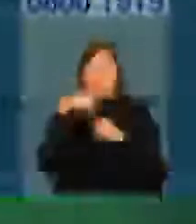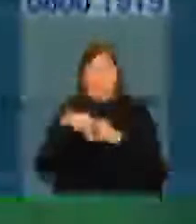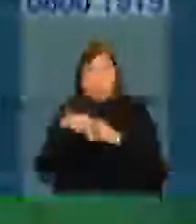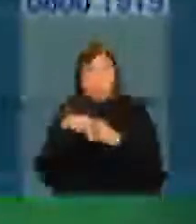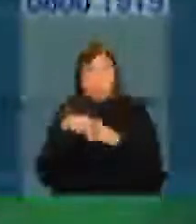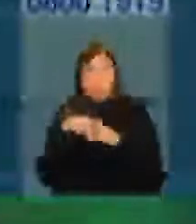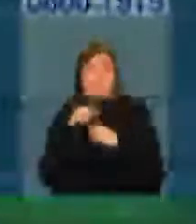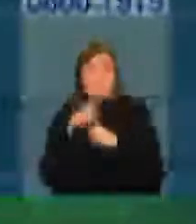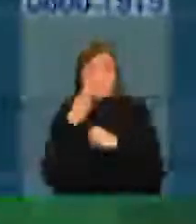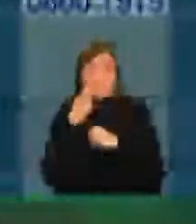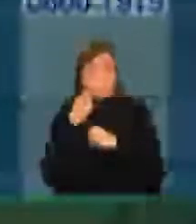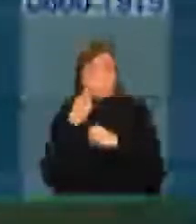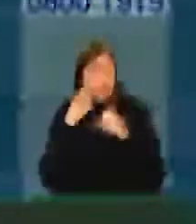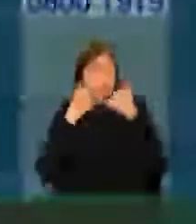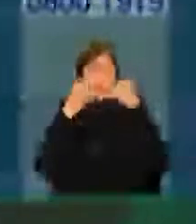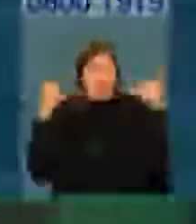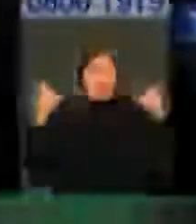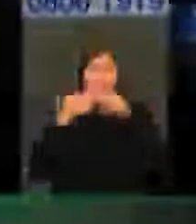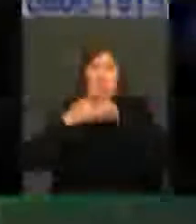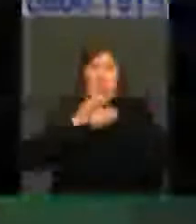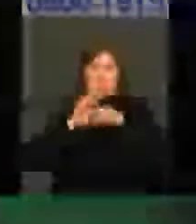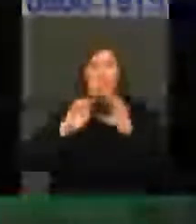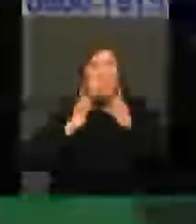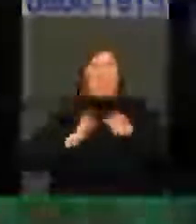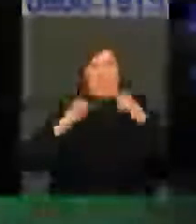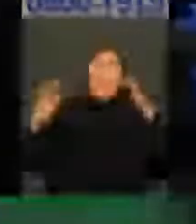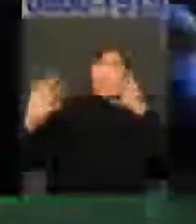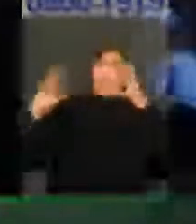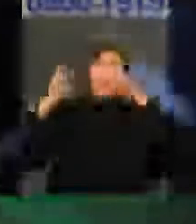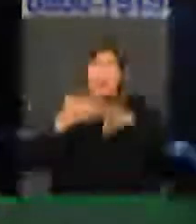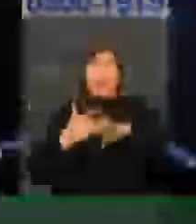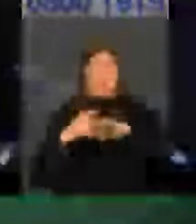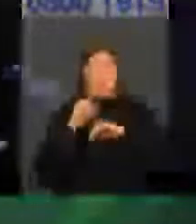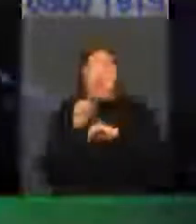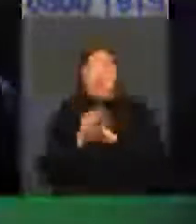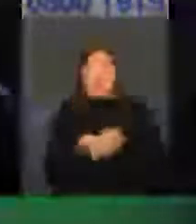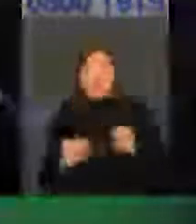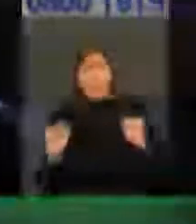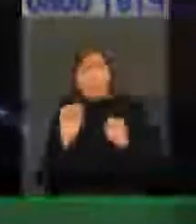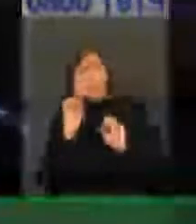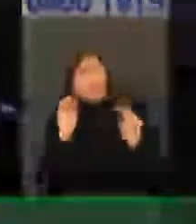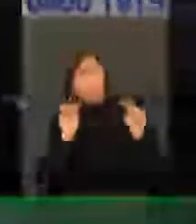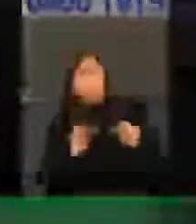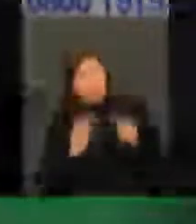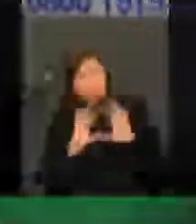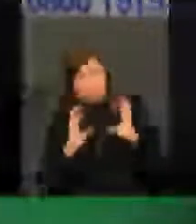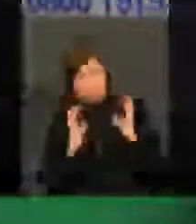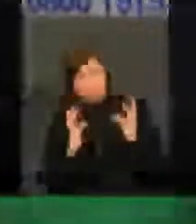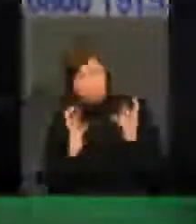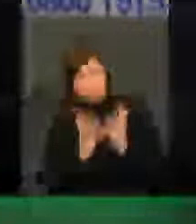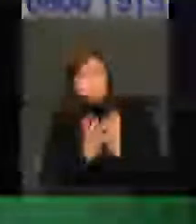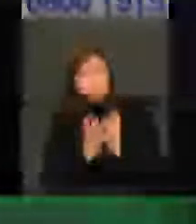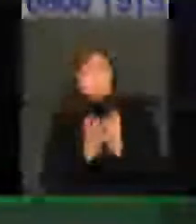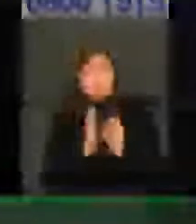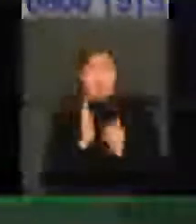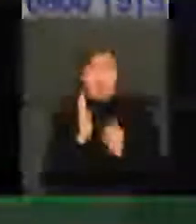conocida internacionalmente como la línea entre la atmósfera y el espacio. Los tripulantes de la cápsula pudieron admirar la curvatura del planeta Tierra y el intenso color